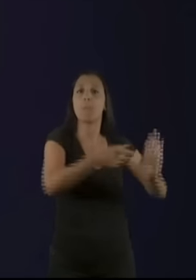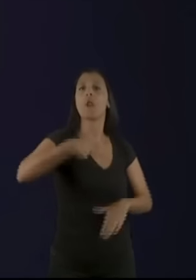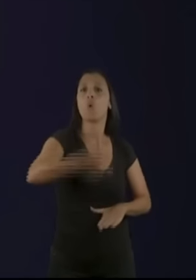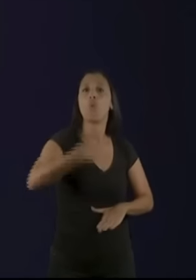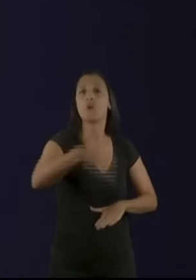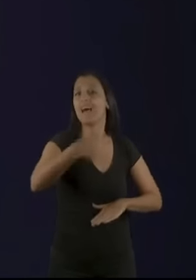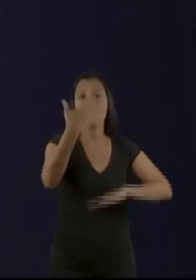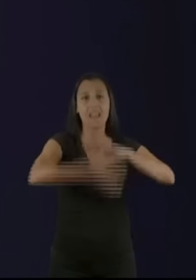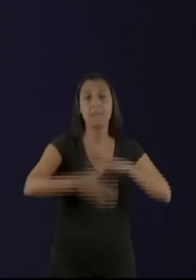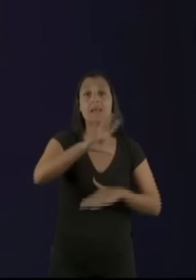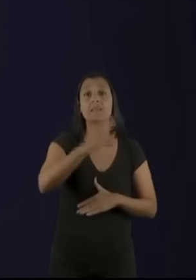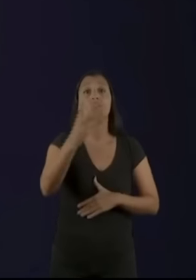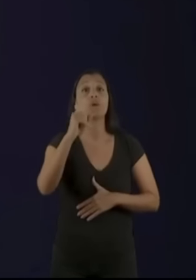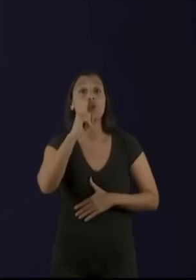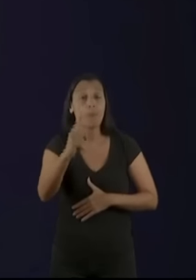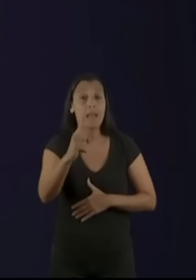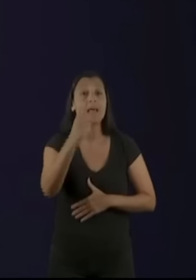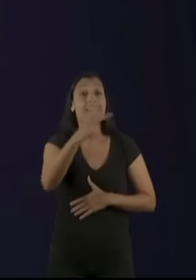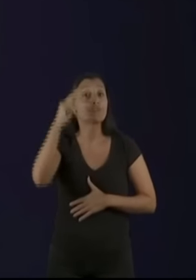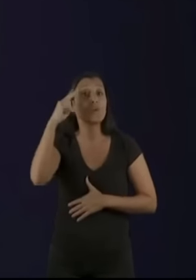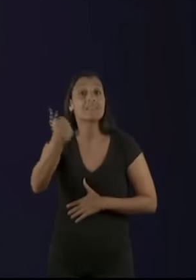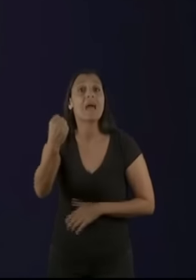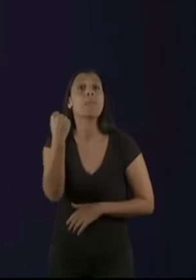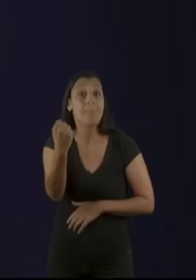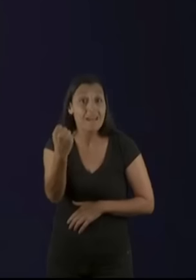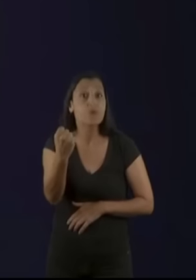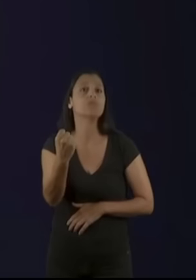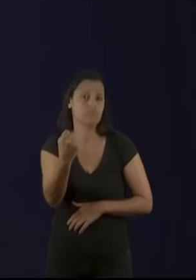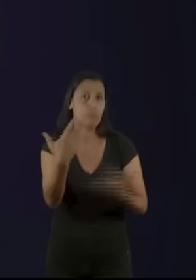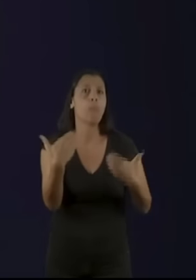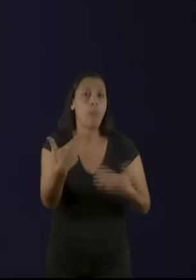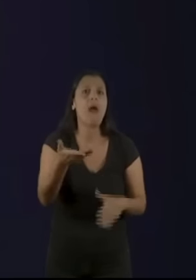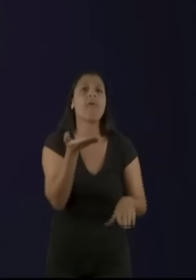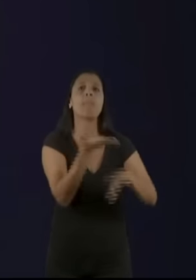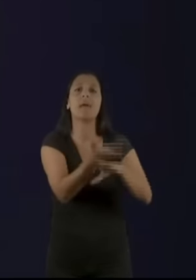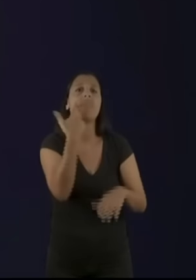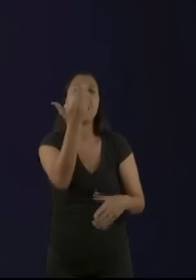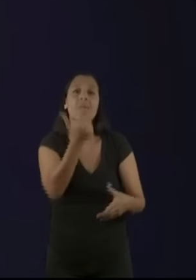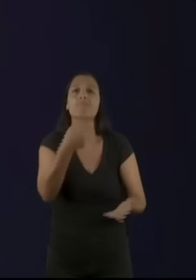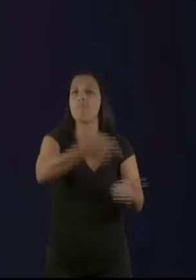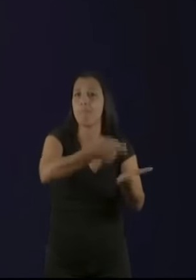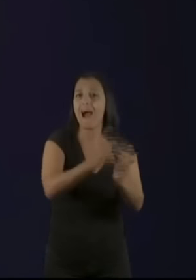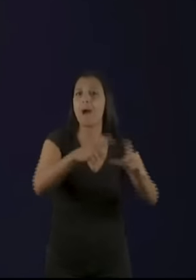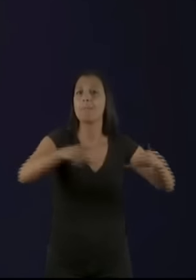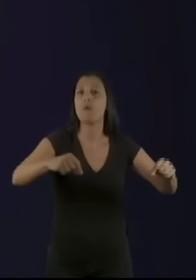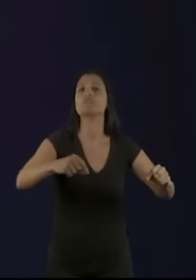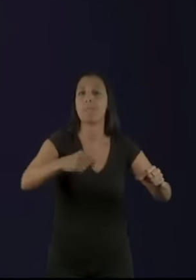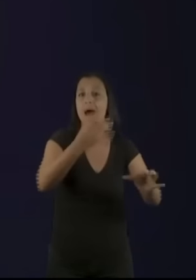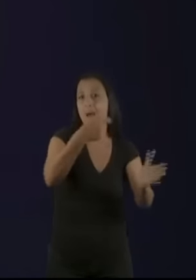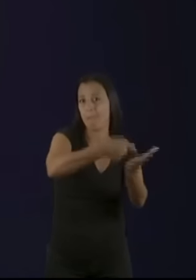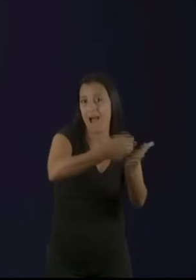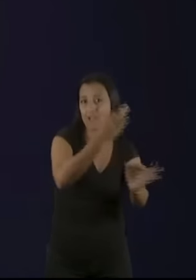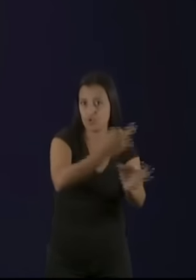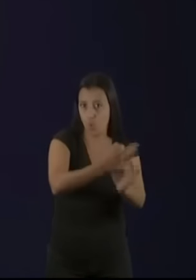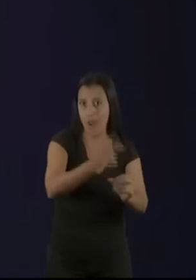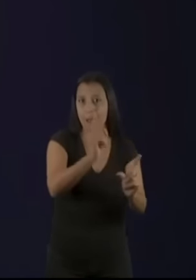los 54.39 6 pesos van a poder solicitar en en esta en